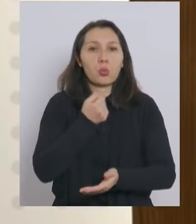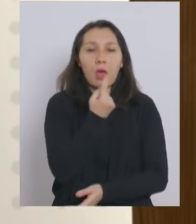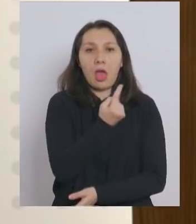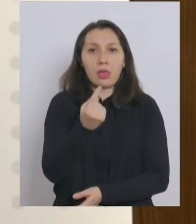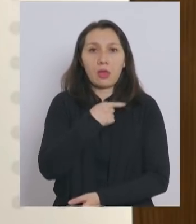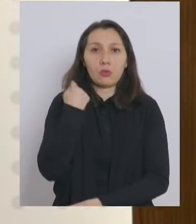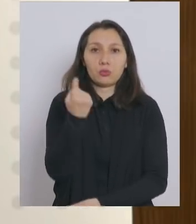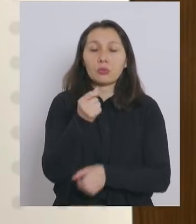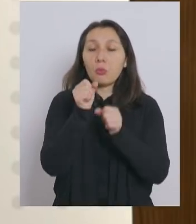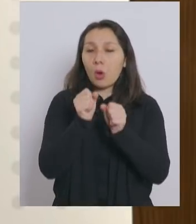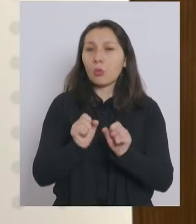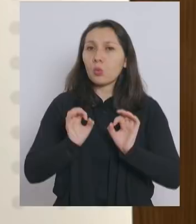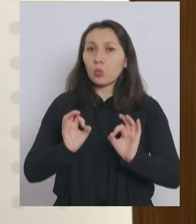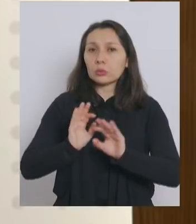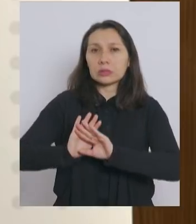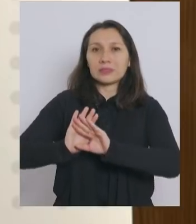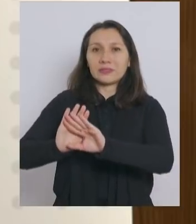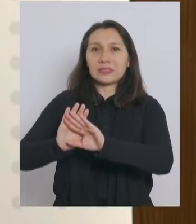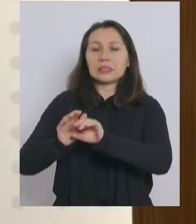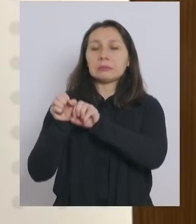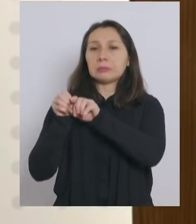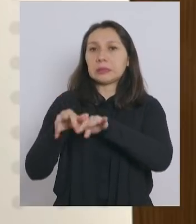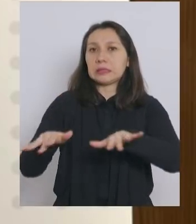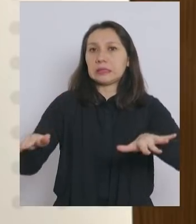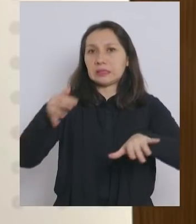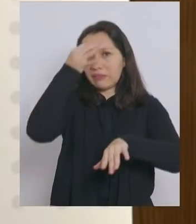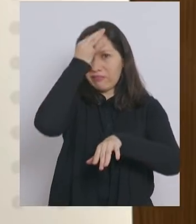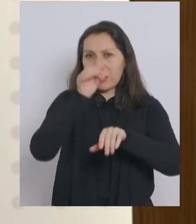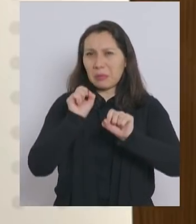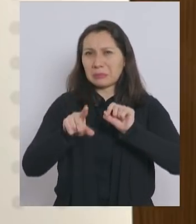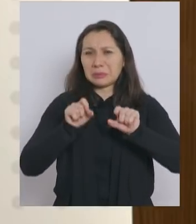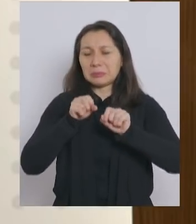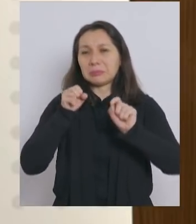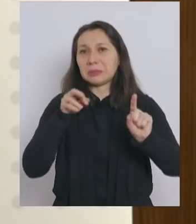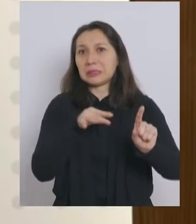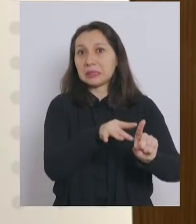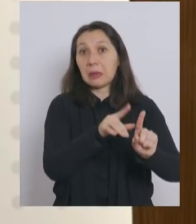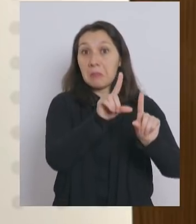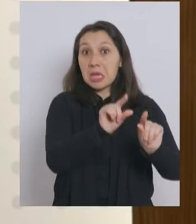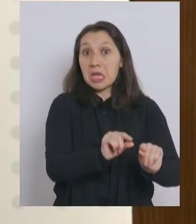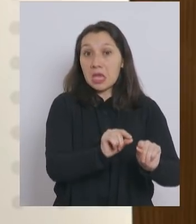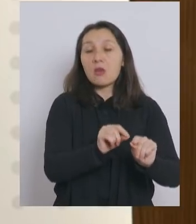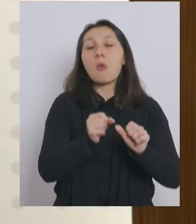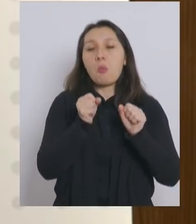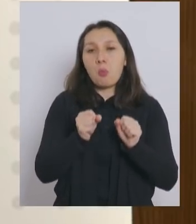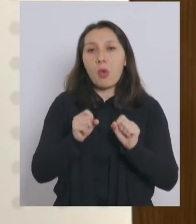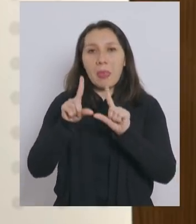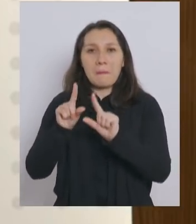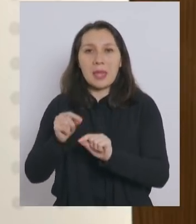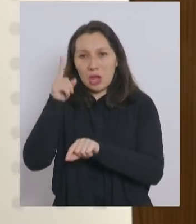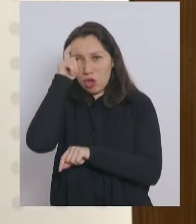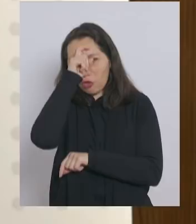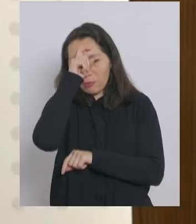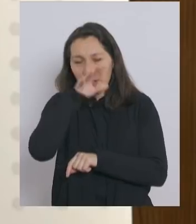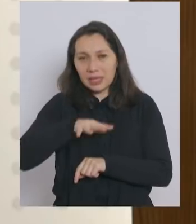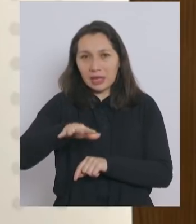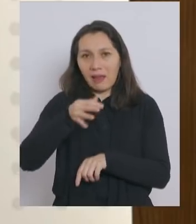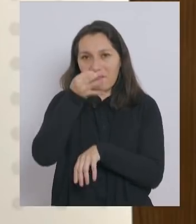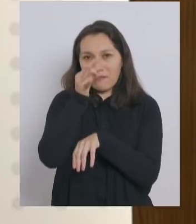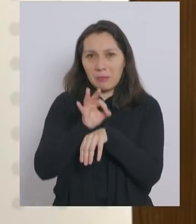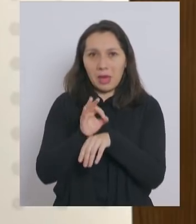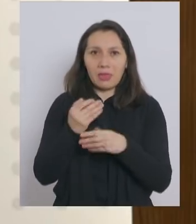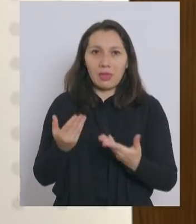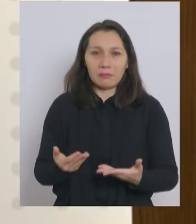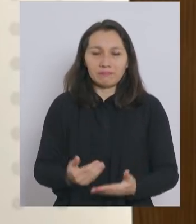cada uno de nosotros para justamente evitar el contagio. Evitando el contagio se reduce, por cierto, todas las complicaciones que tiene esta enfermedad.